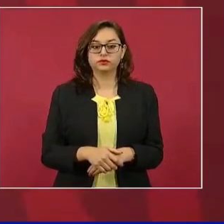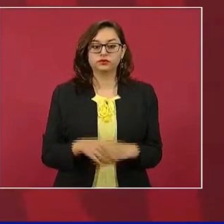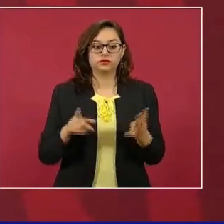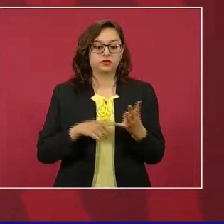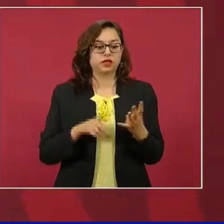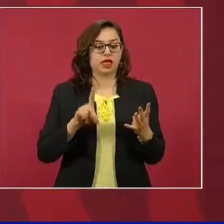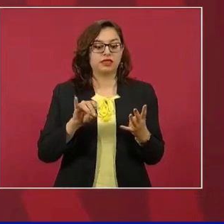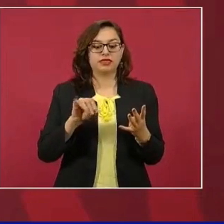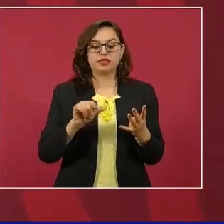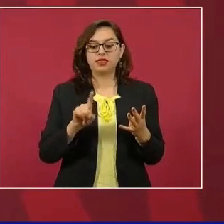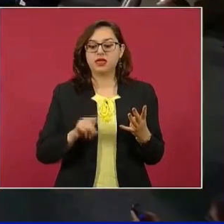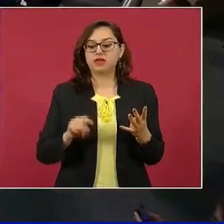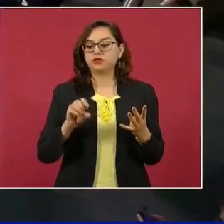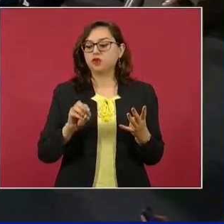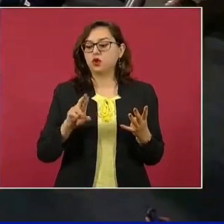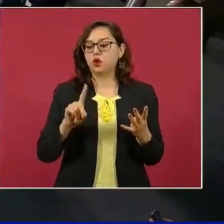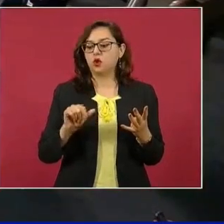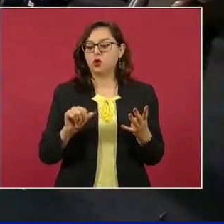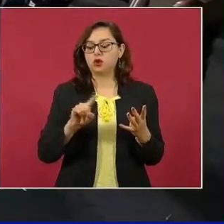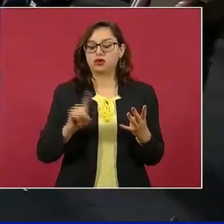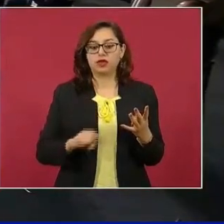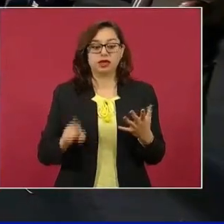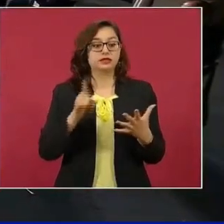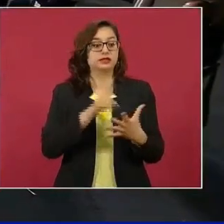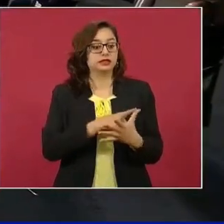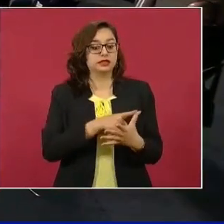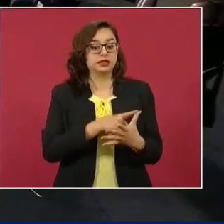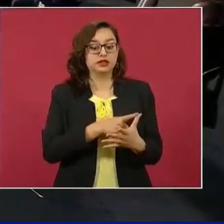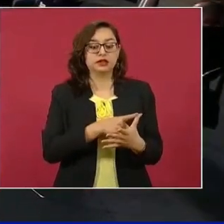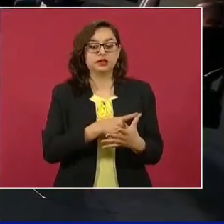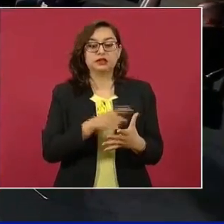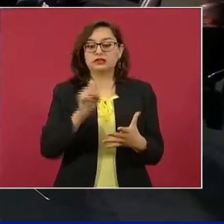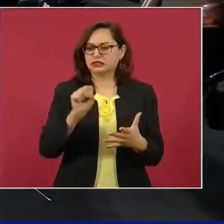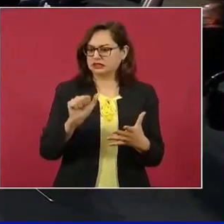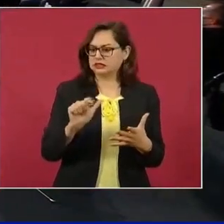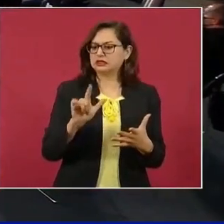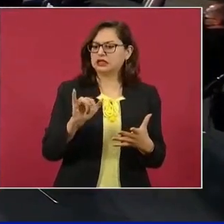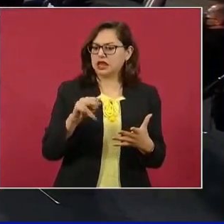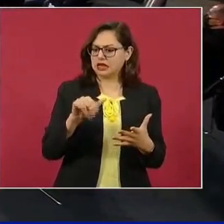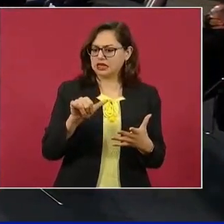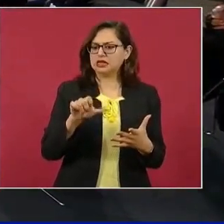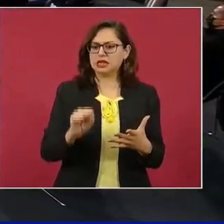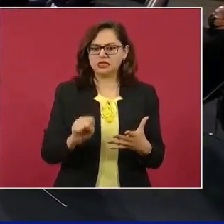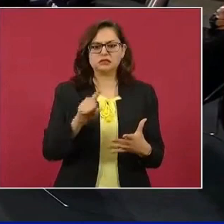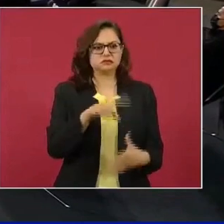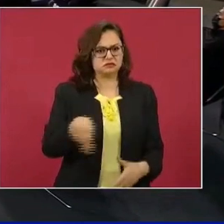Díaz Ordaz y de Carlos Salinas de Gortari